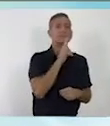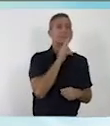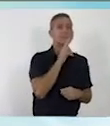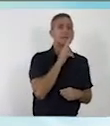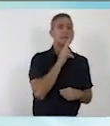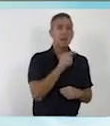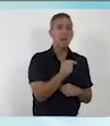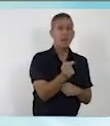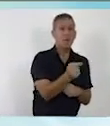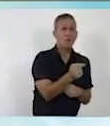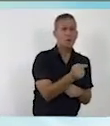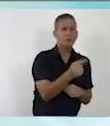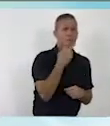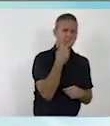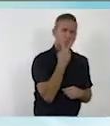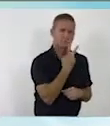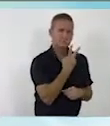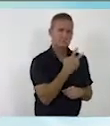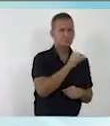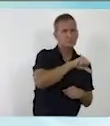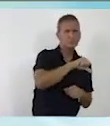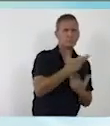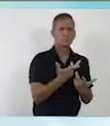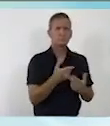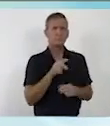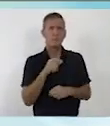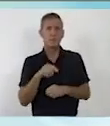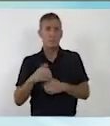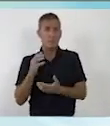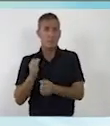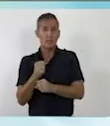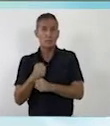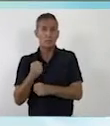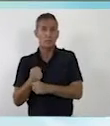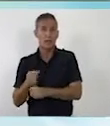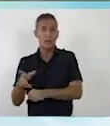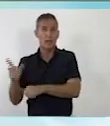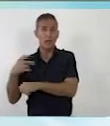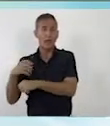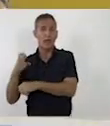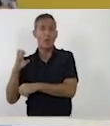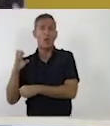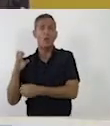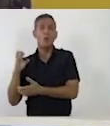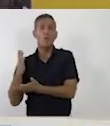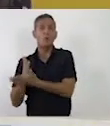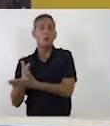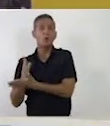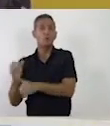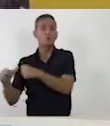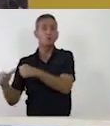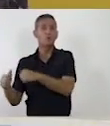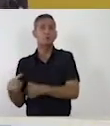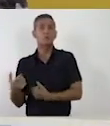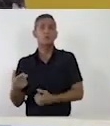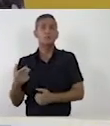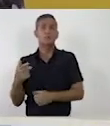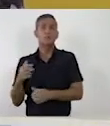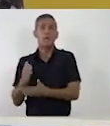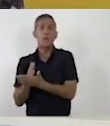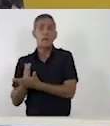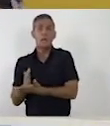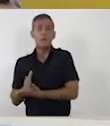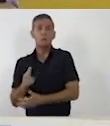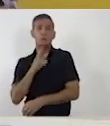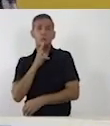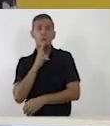efectos negativos. Como en este aspecto nosotros trabajamos en el curso de química, es decir, el estudio del agua, es importante que veamos el agua